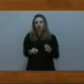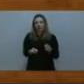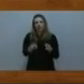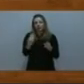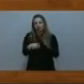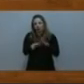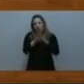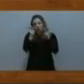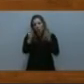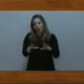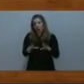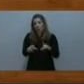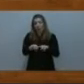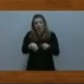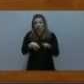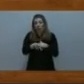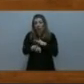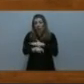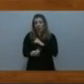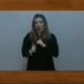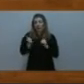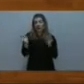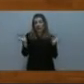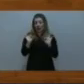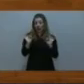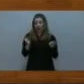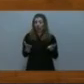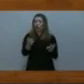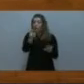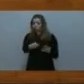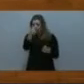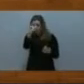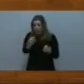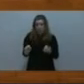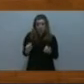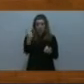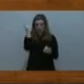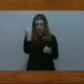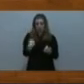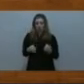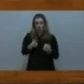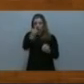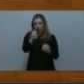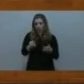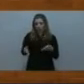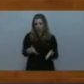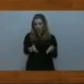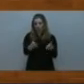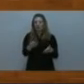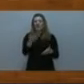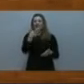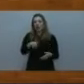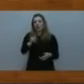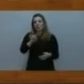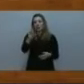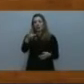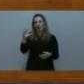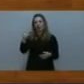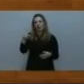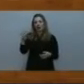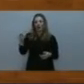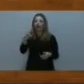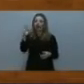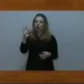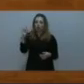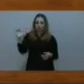Camino de Santiago. Y probablemente la persona que más sepa de los caminos de Santiago del Norte, que evidentemente no soy yo, es Vicente José González García, al que todos los asturianos